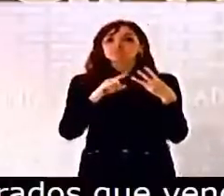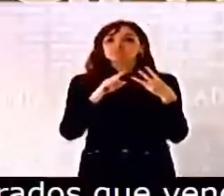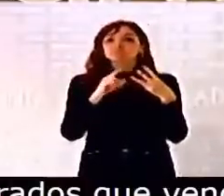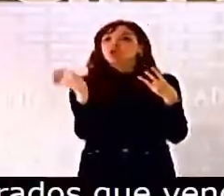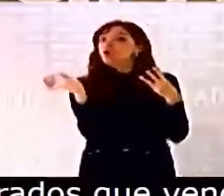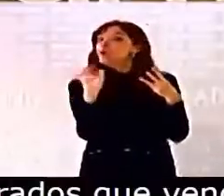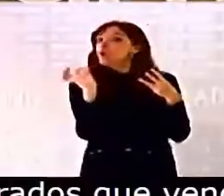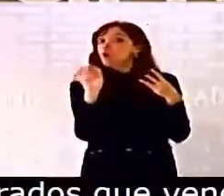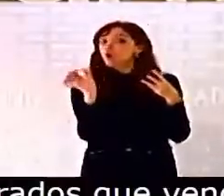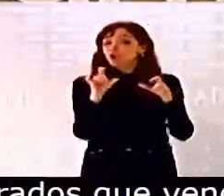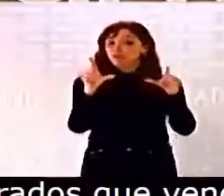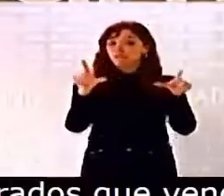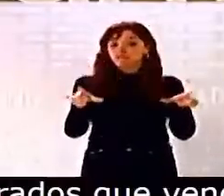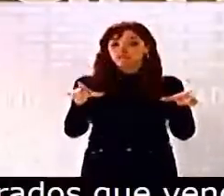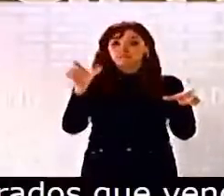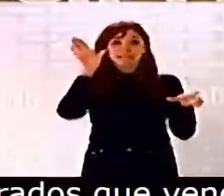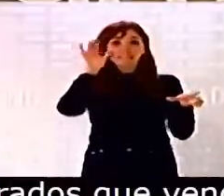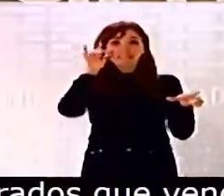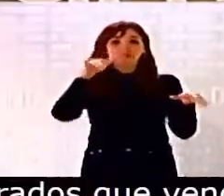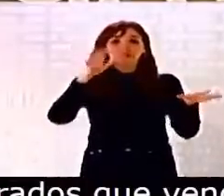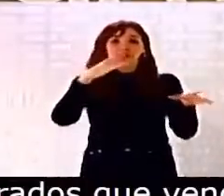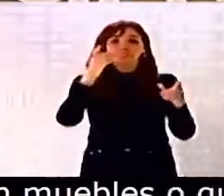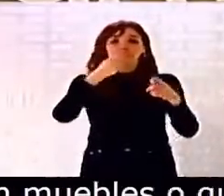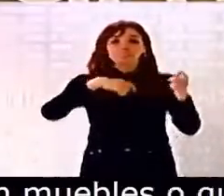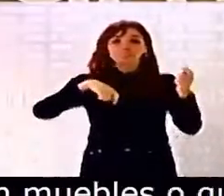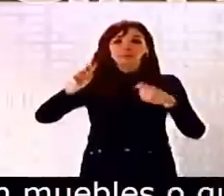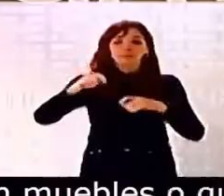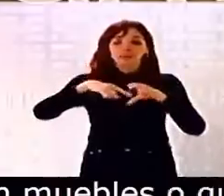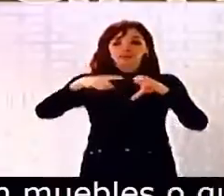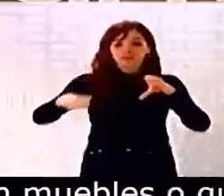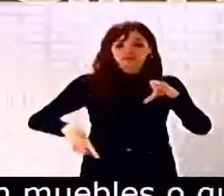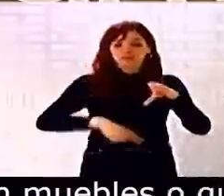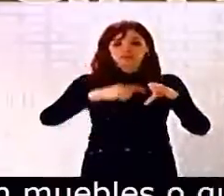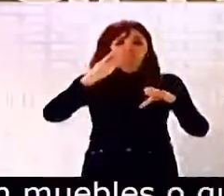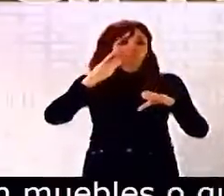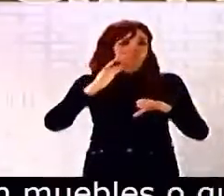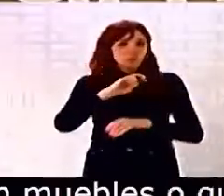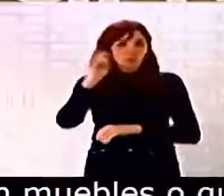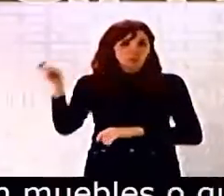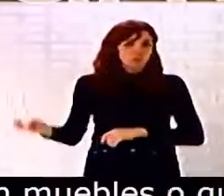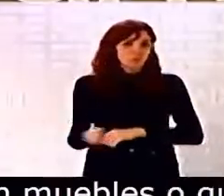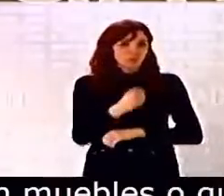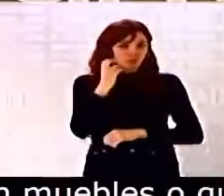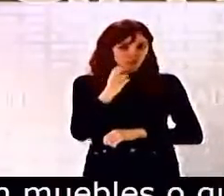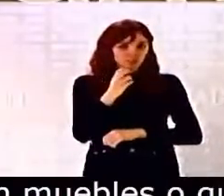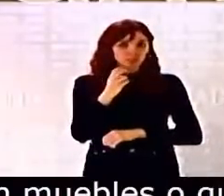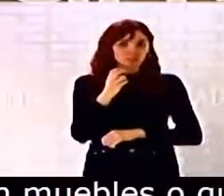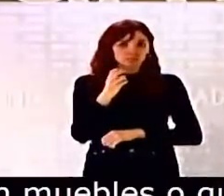o que vendan electrodomésticos, preferiblemente de la línea blanca,